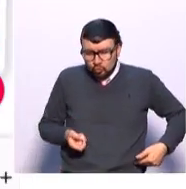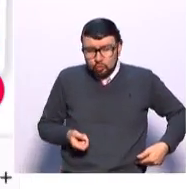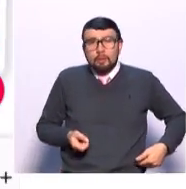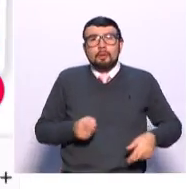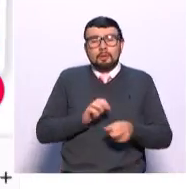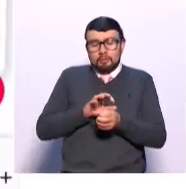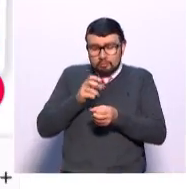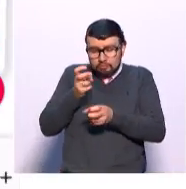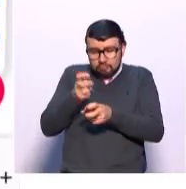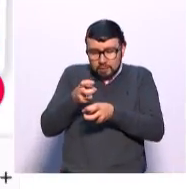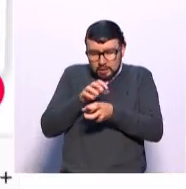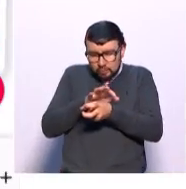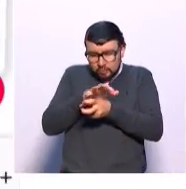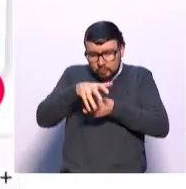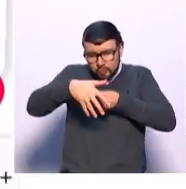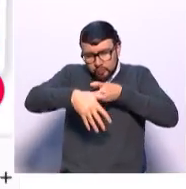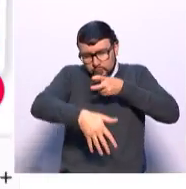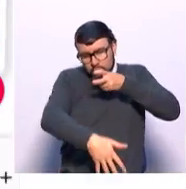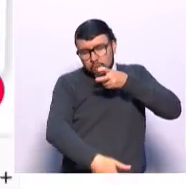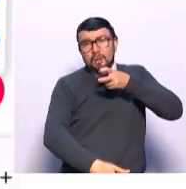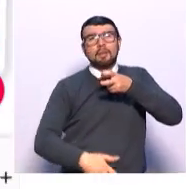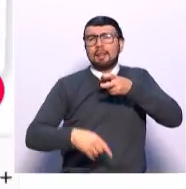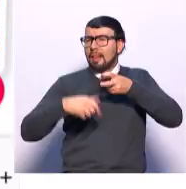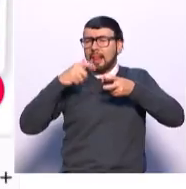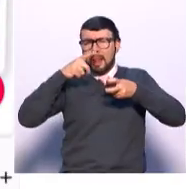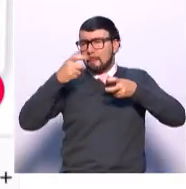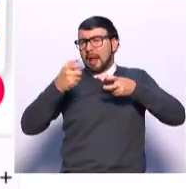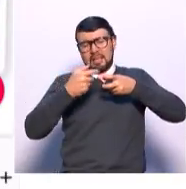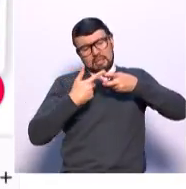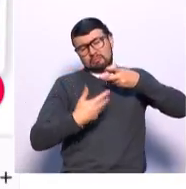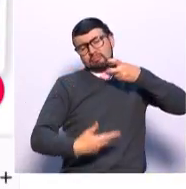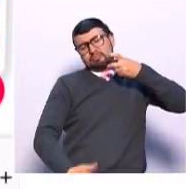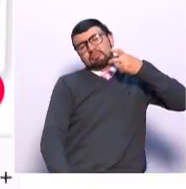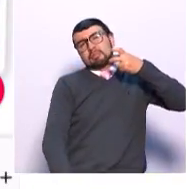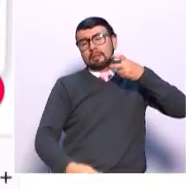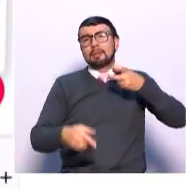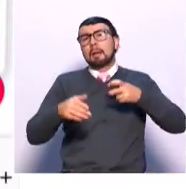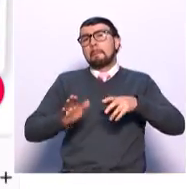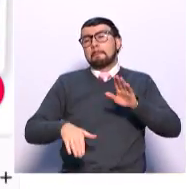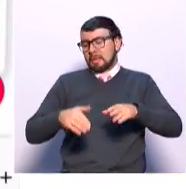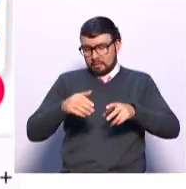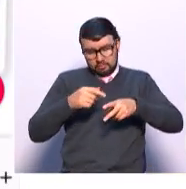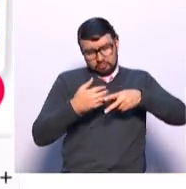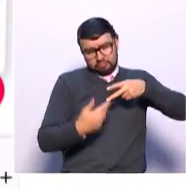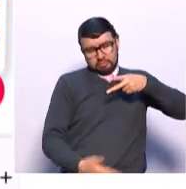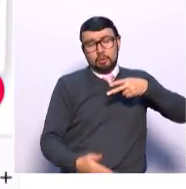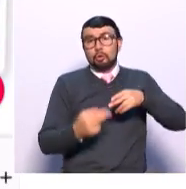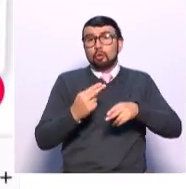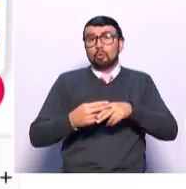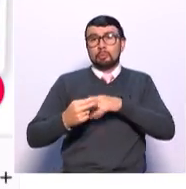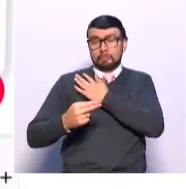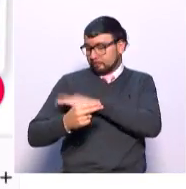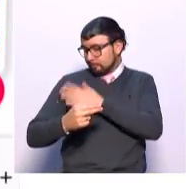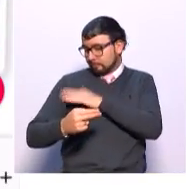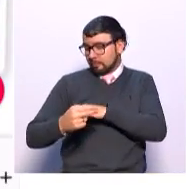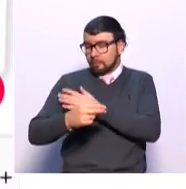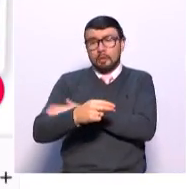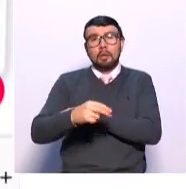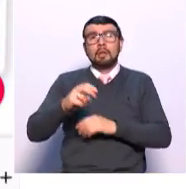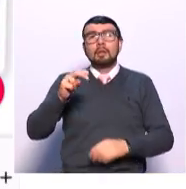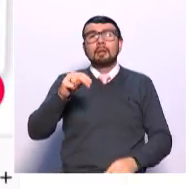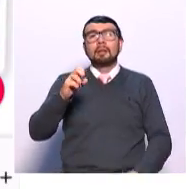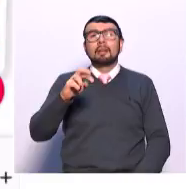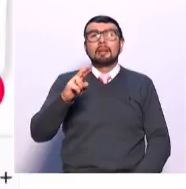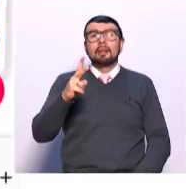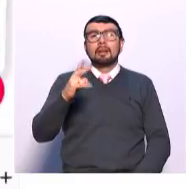que es el nervio más largo que tiene el cuerpo humano y va hasta los pies pero si en cualquiera de estas